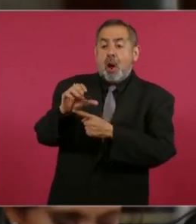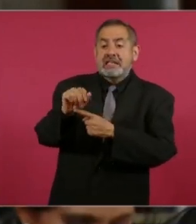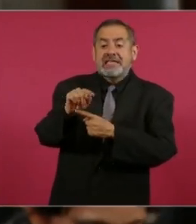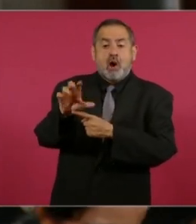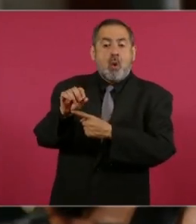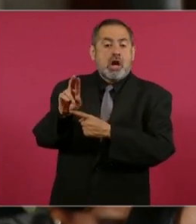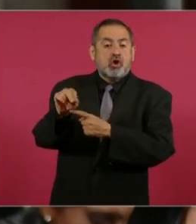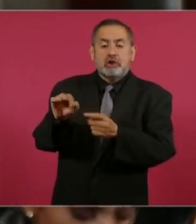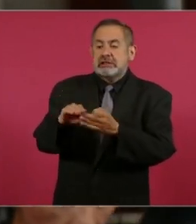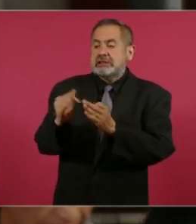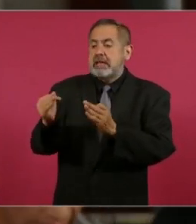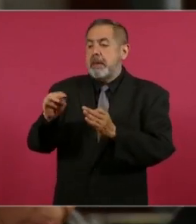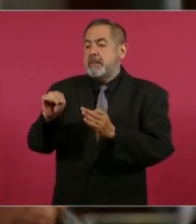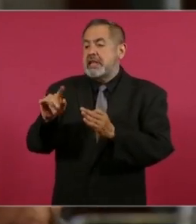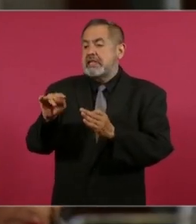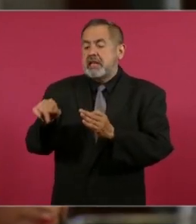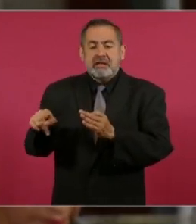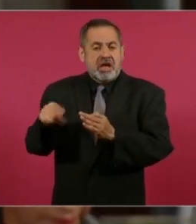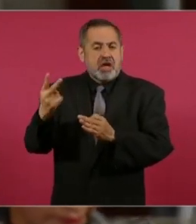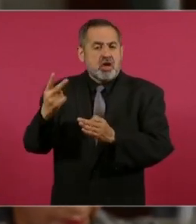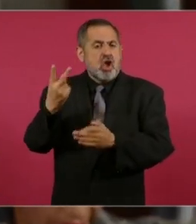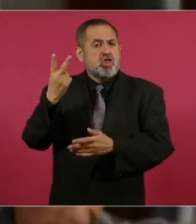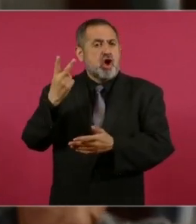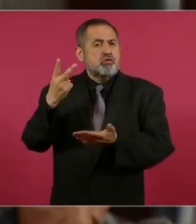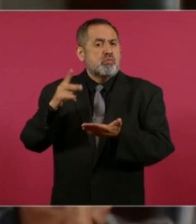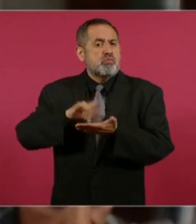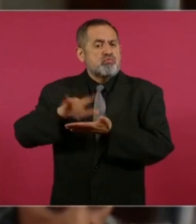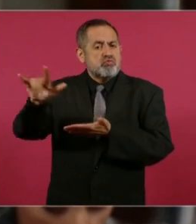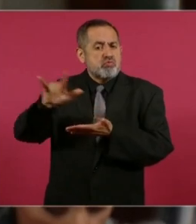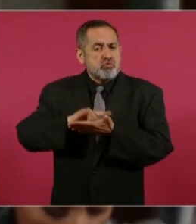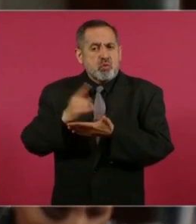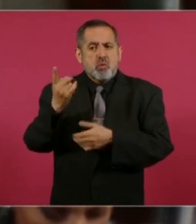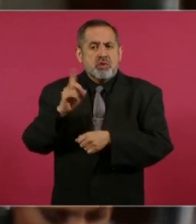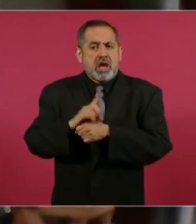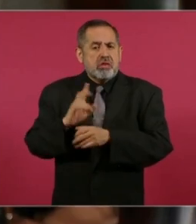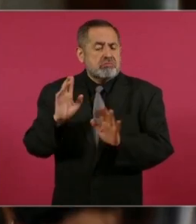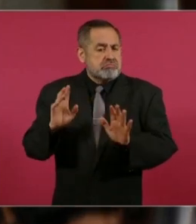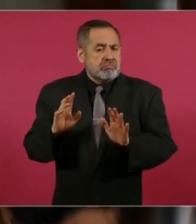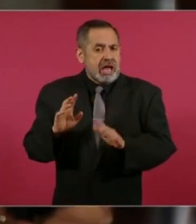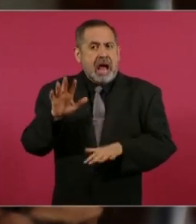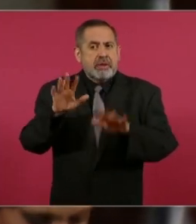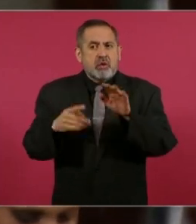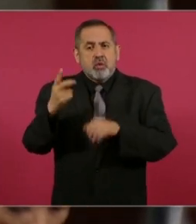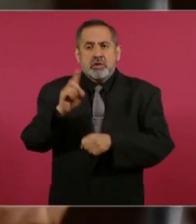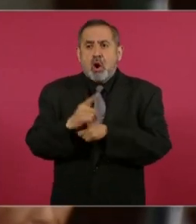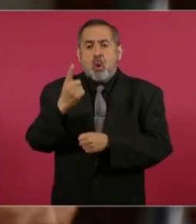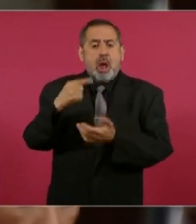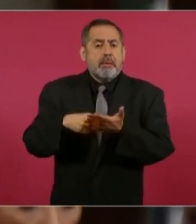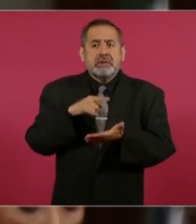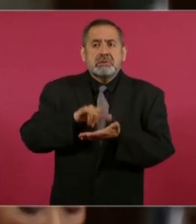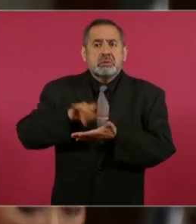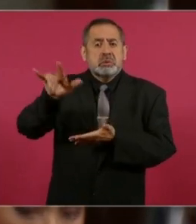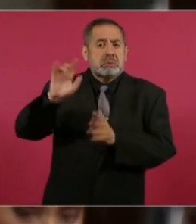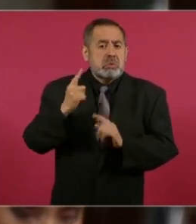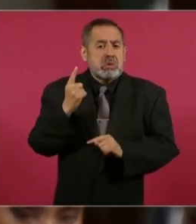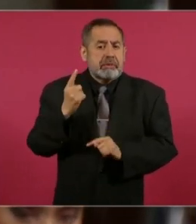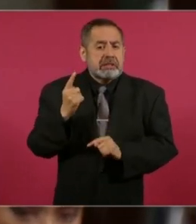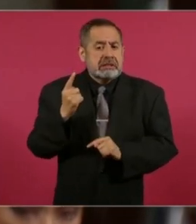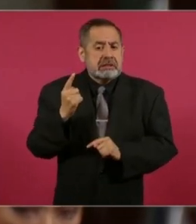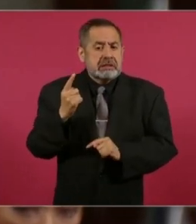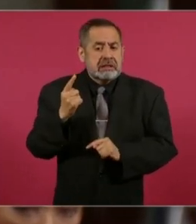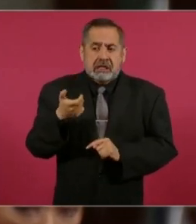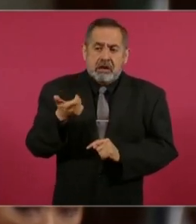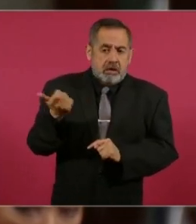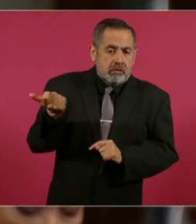Minatitlán tiene una frecuencia de 2 vuelos diarios. Hay días que incluso solo hay un vuelo porque los boletos son muy caros y a veces no